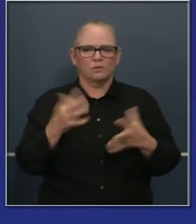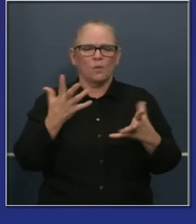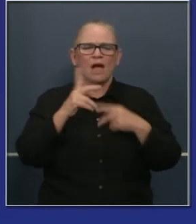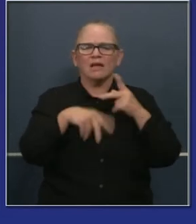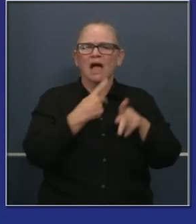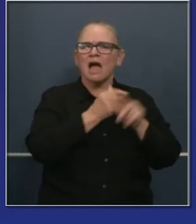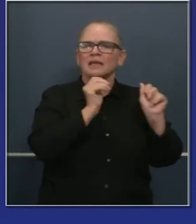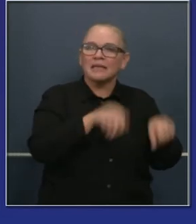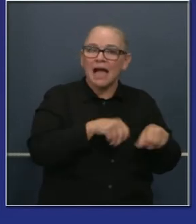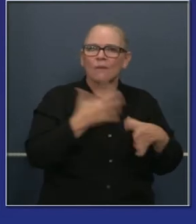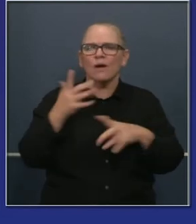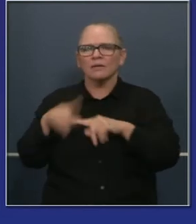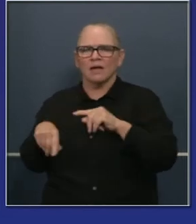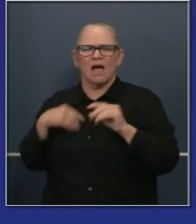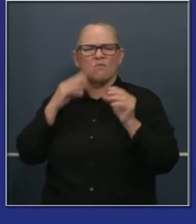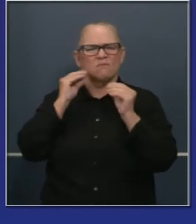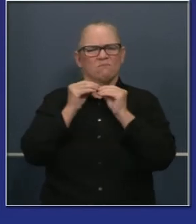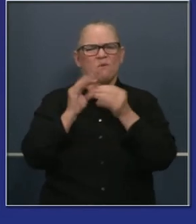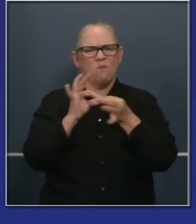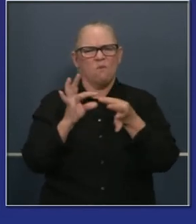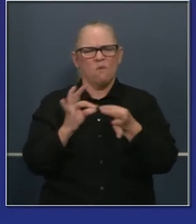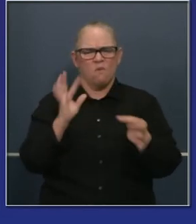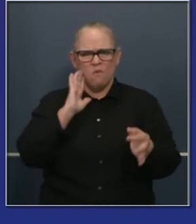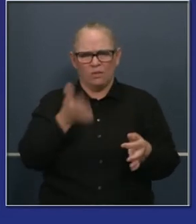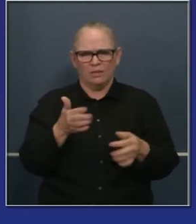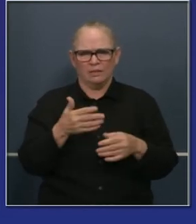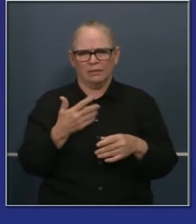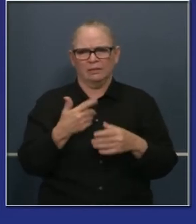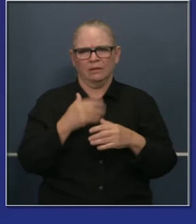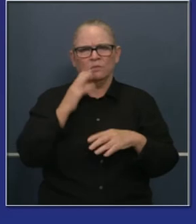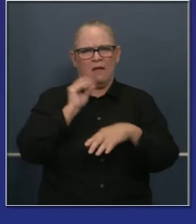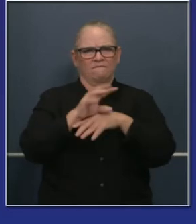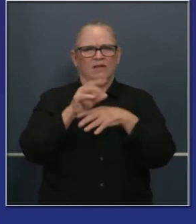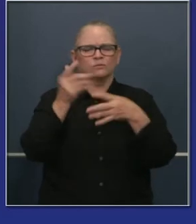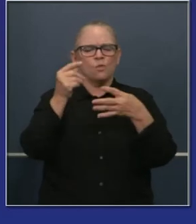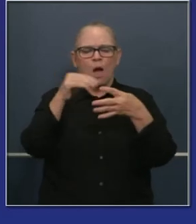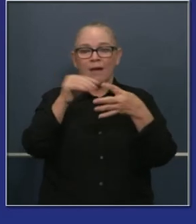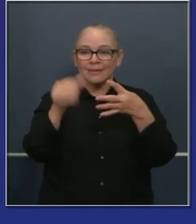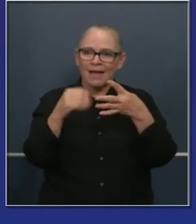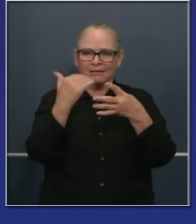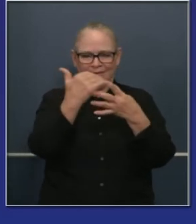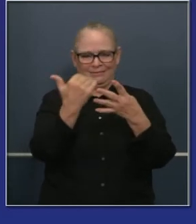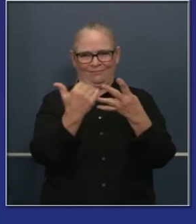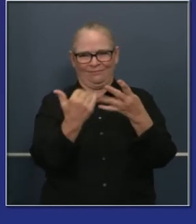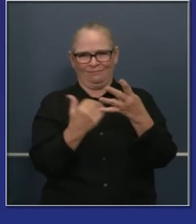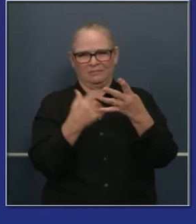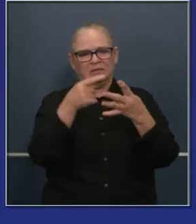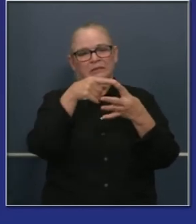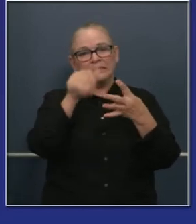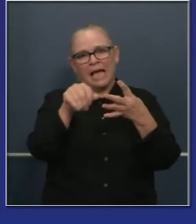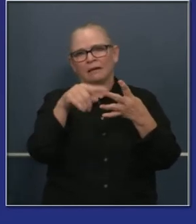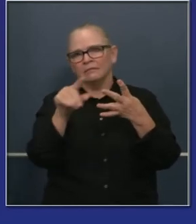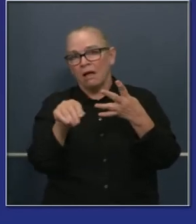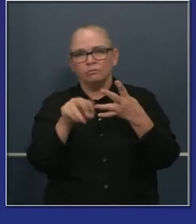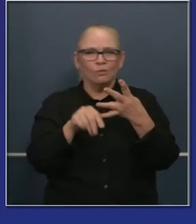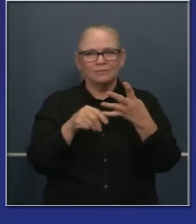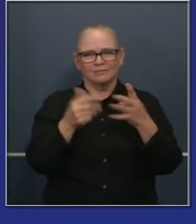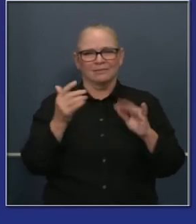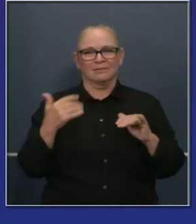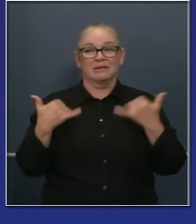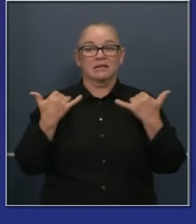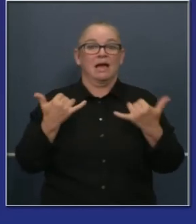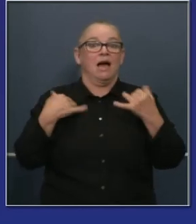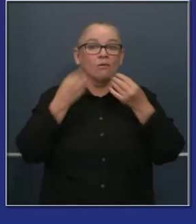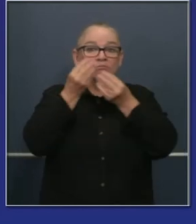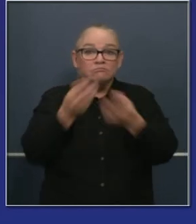cuanto a hacer cambios adicionales o recomendaciones adicionales en esos espacios muy pronto no estoy aquí hoy